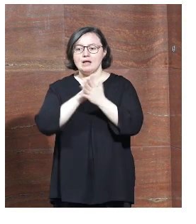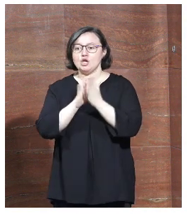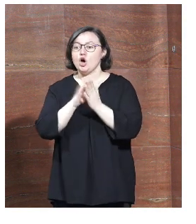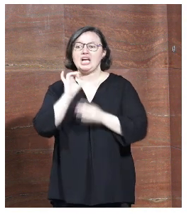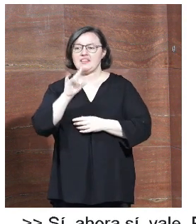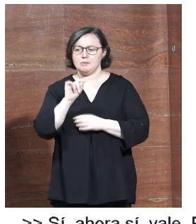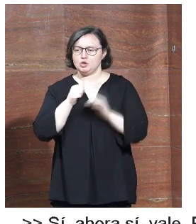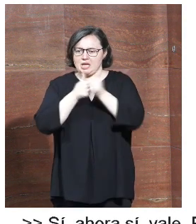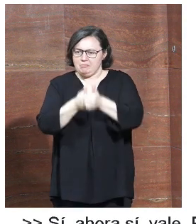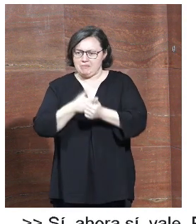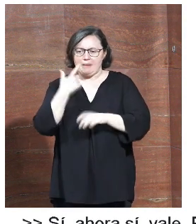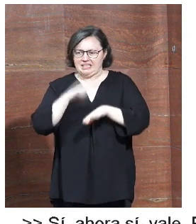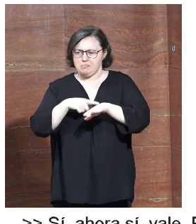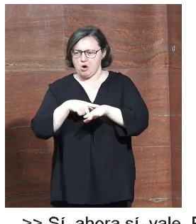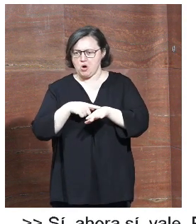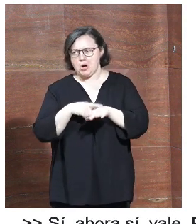de hora, o sea que me ciño al tiempo.